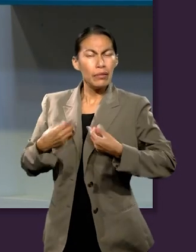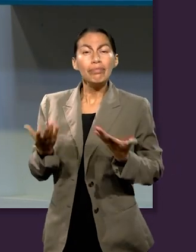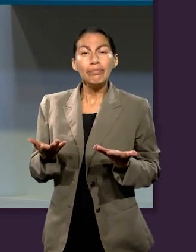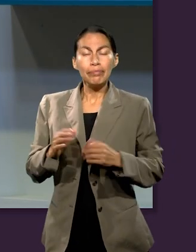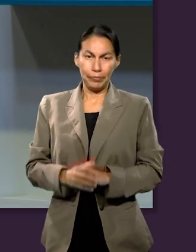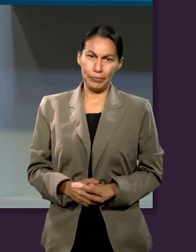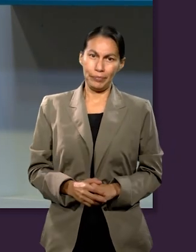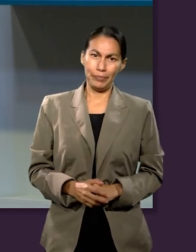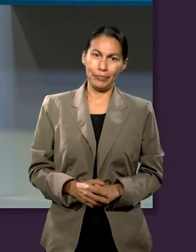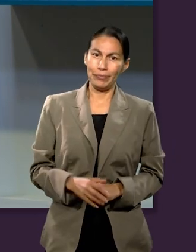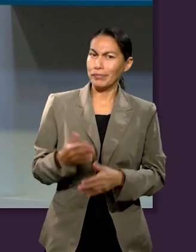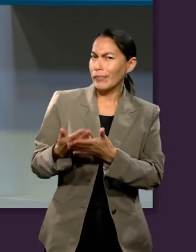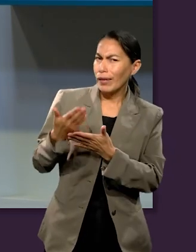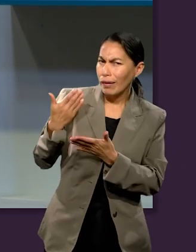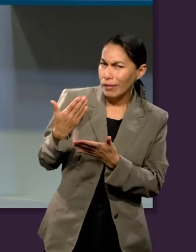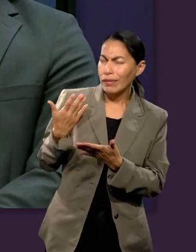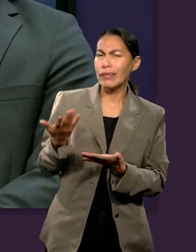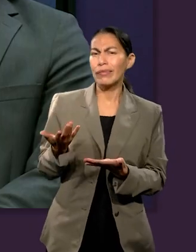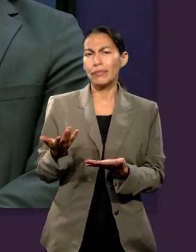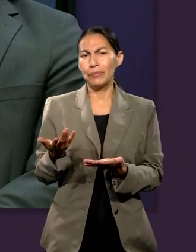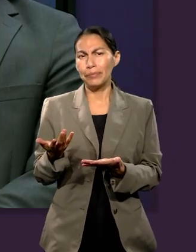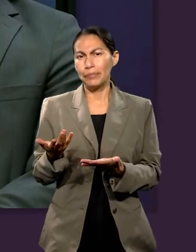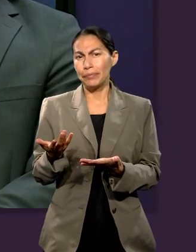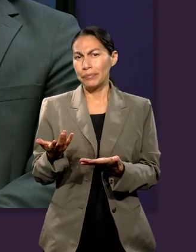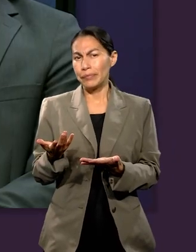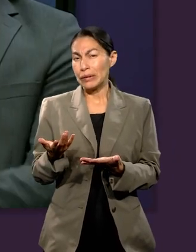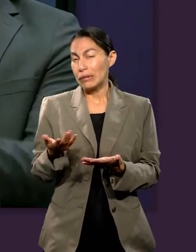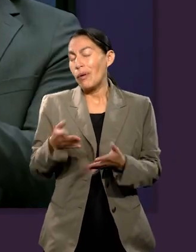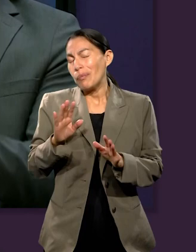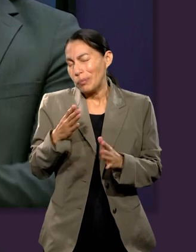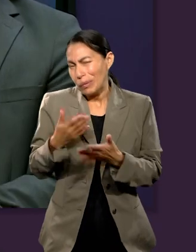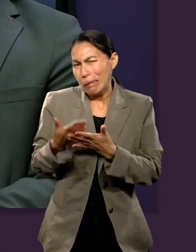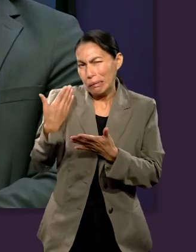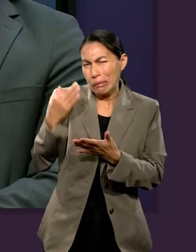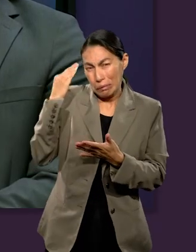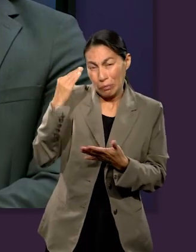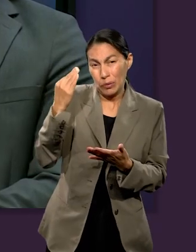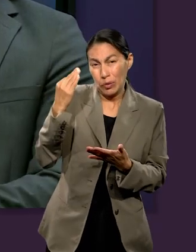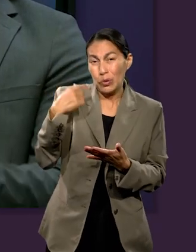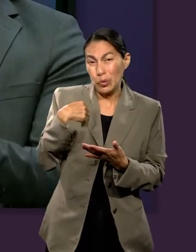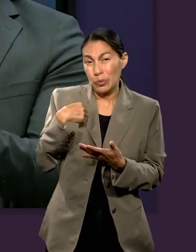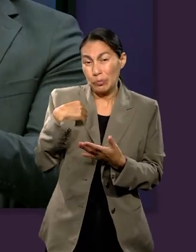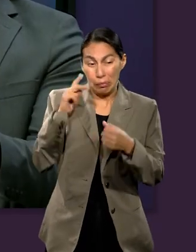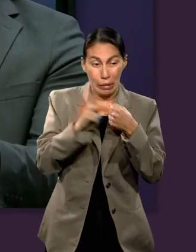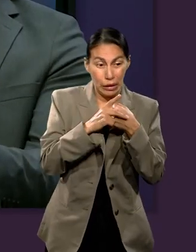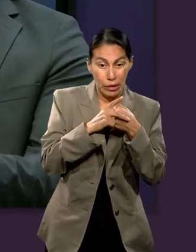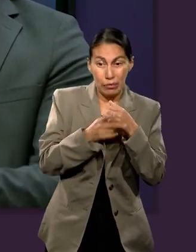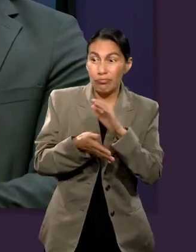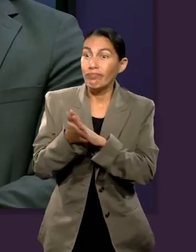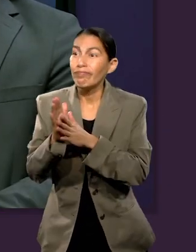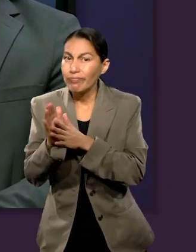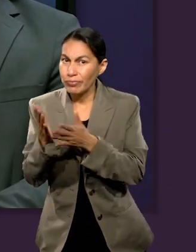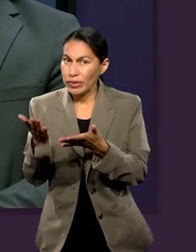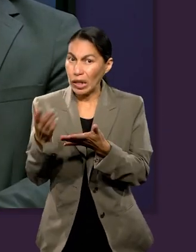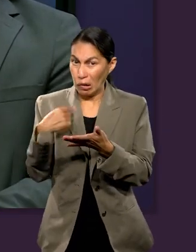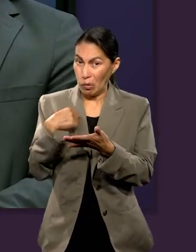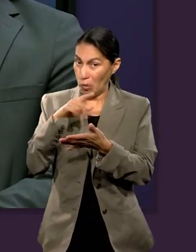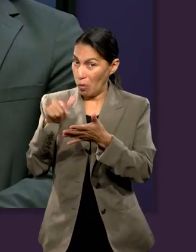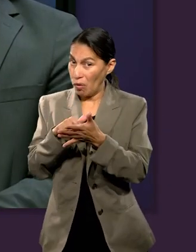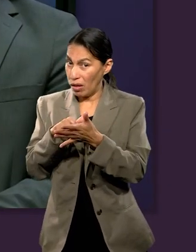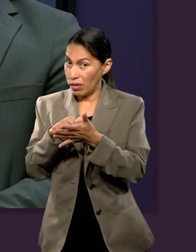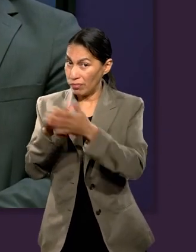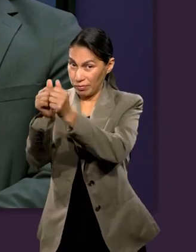prepara para estar con él por la eternidad hace unas cuantas bueno tenía que salir del país y